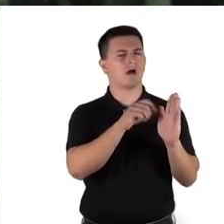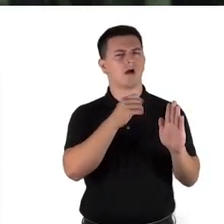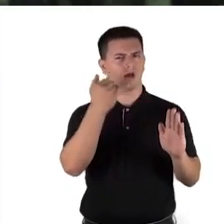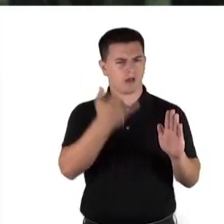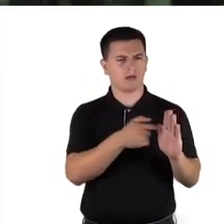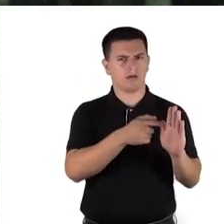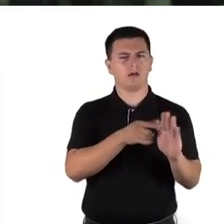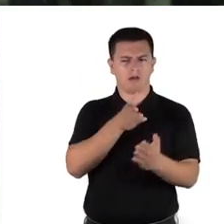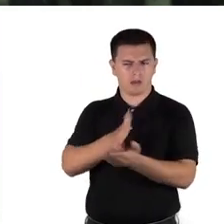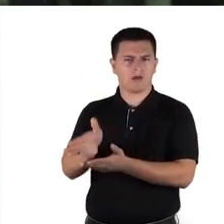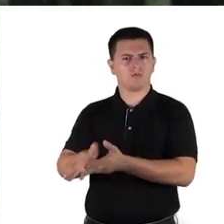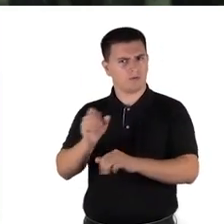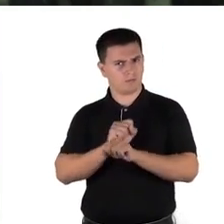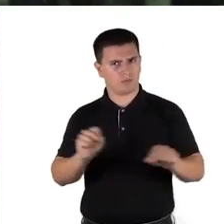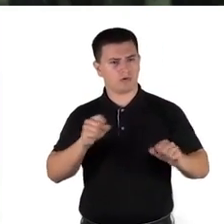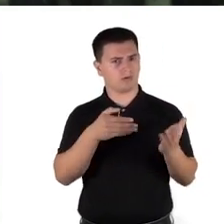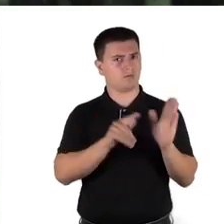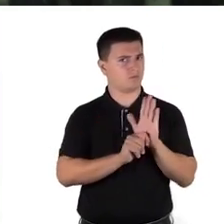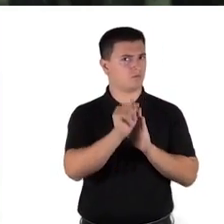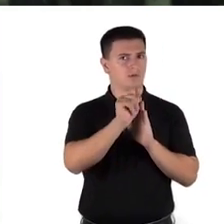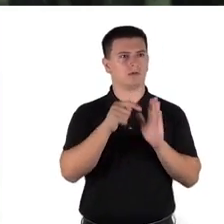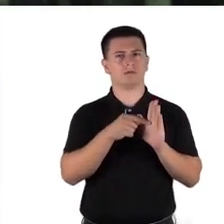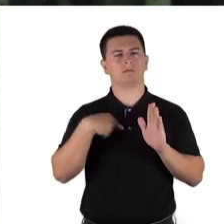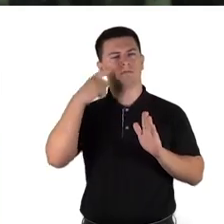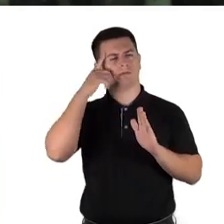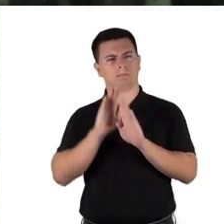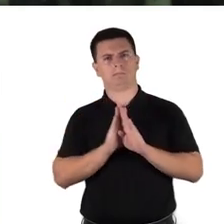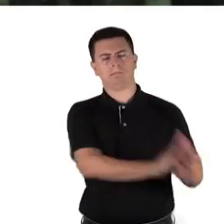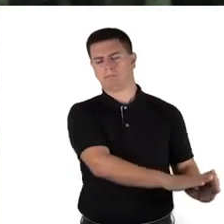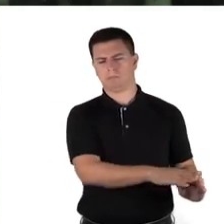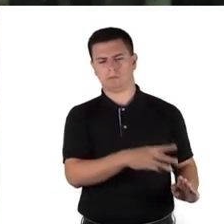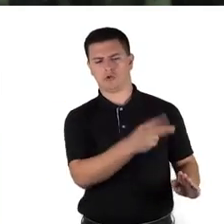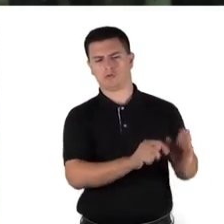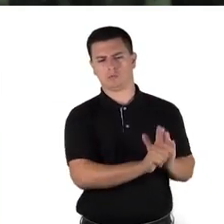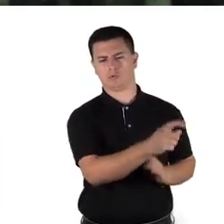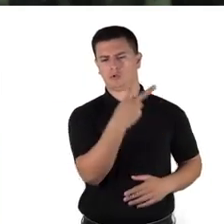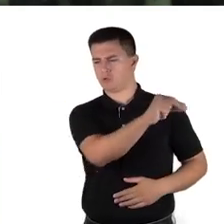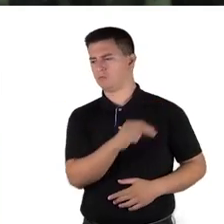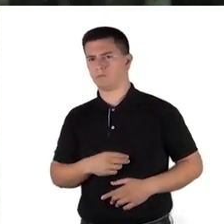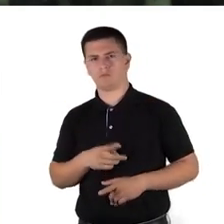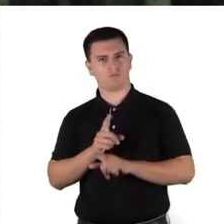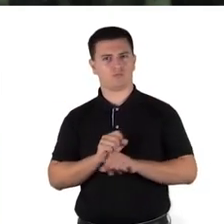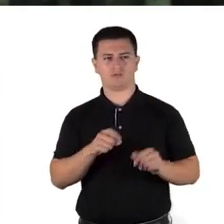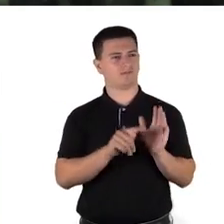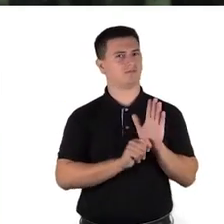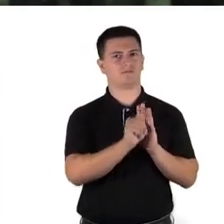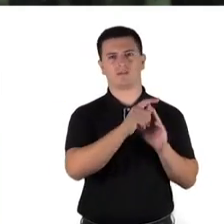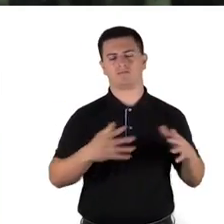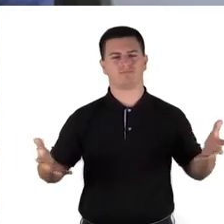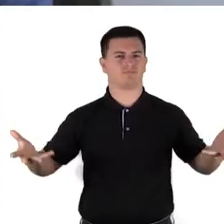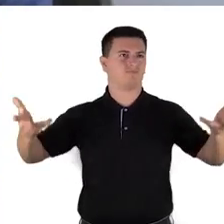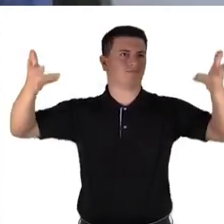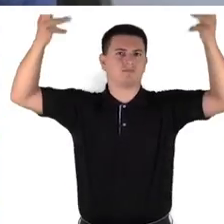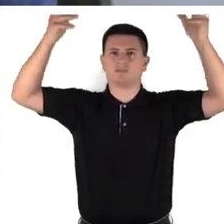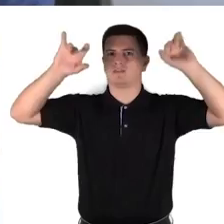darle valor a ambas cosas. La tecnología tiene muchísimo que aportar. Además, es el presente y el futuro. ¿Verdad? Nos vamos a salvarnos de la era con lo que